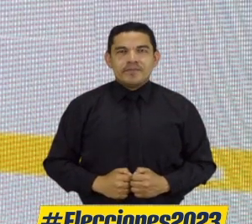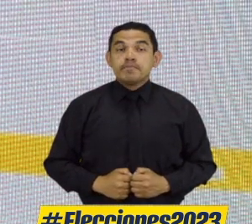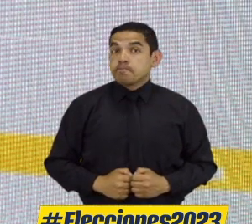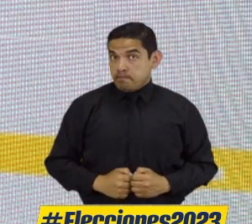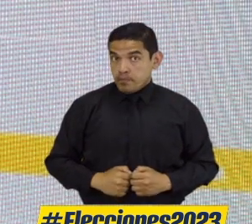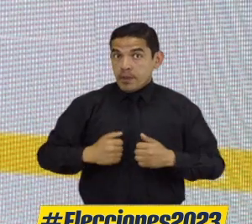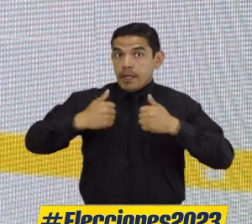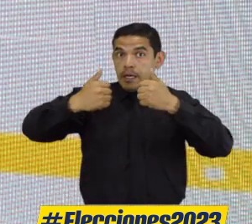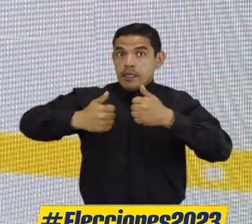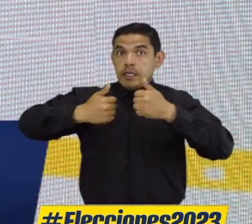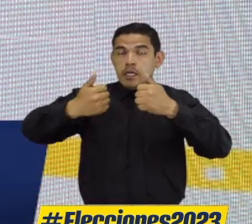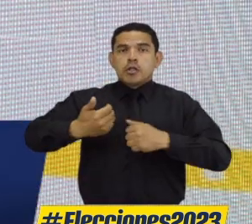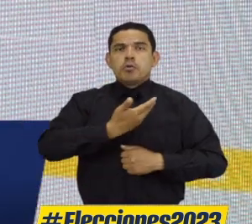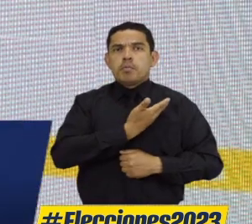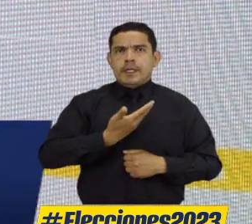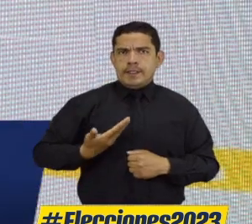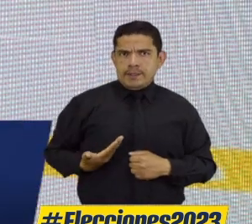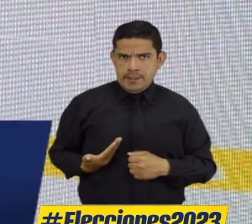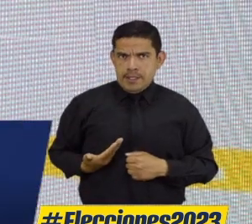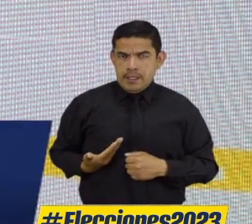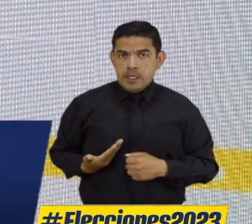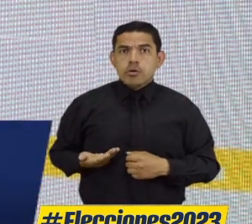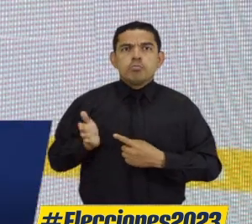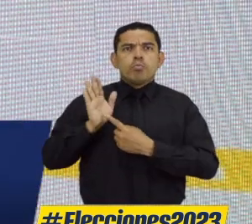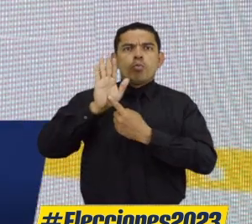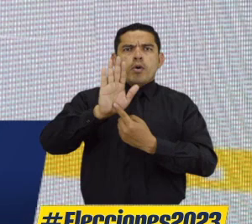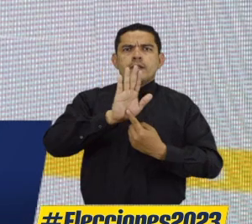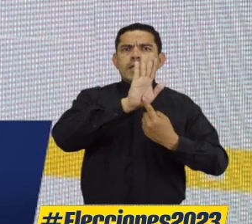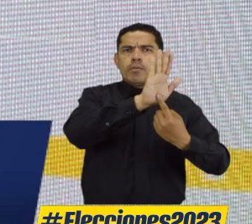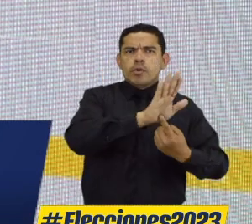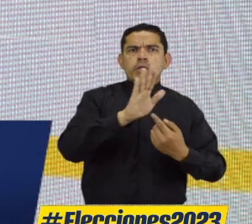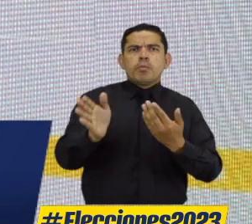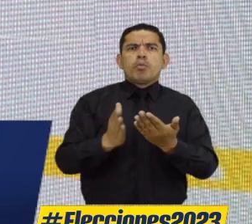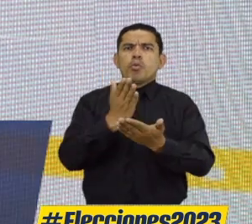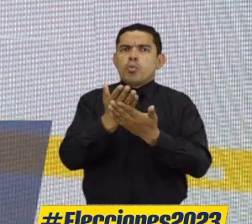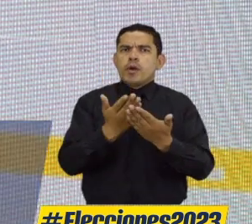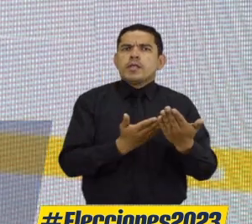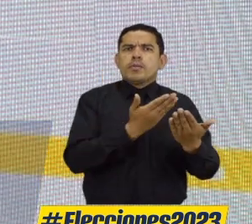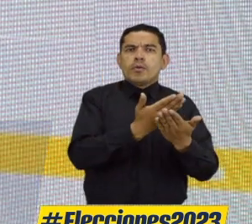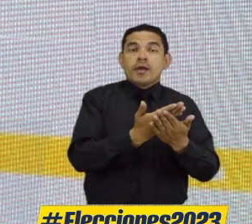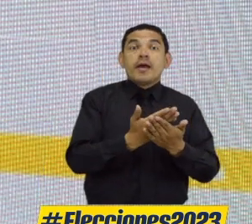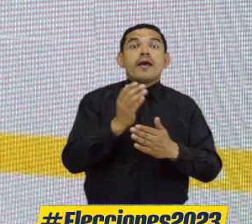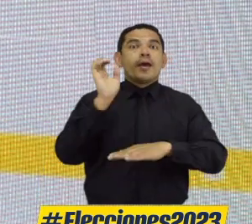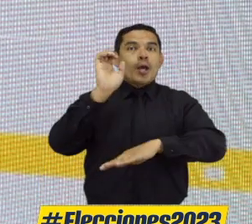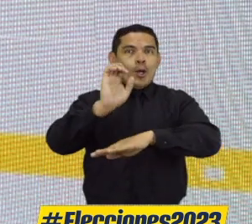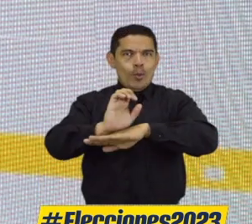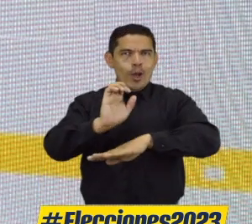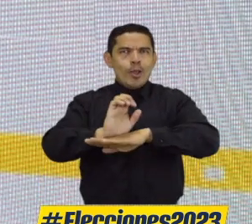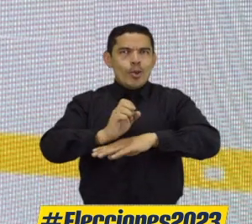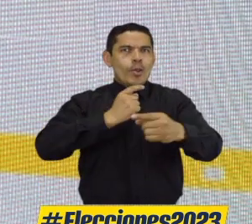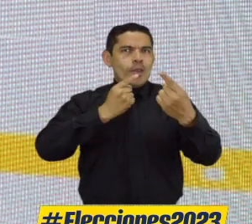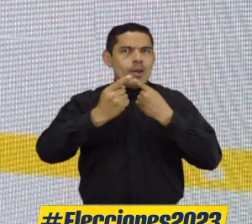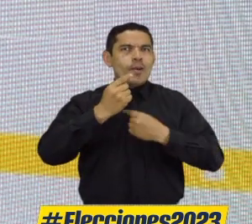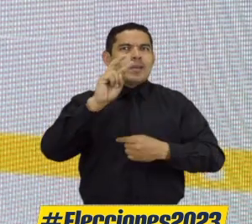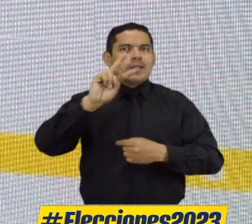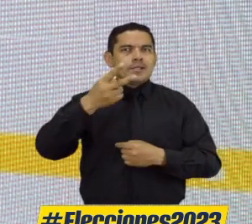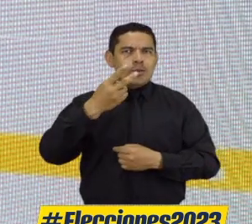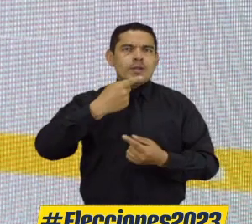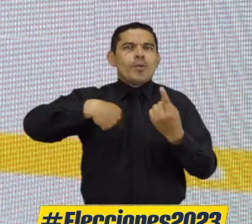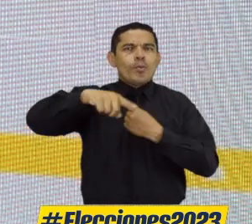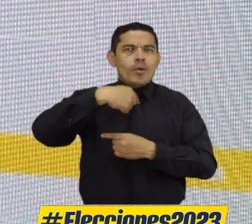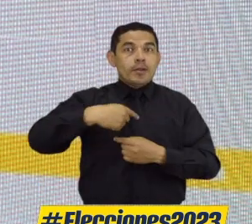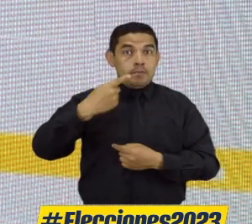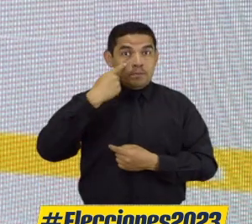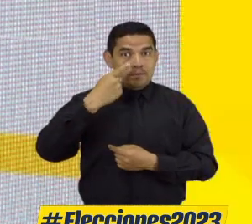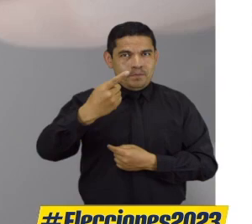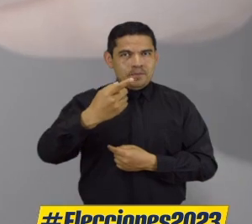Los candidatos a la presidencia de la República presentaron sus propuestas programáticas en Ecuador Debate 2023, segunda vuelta. Veamos la